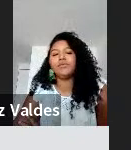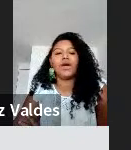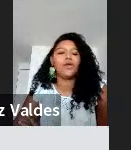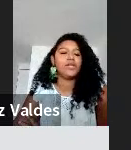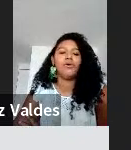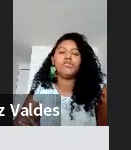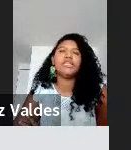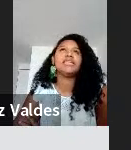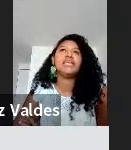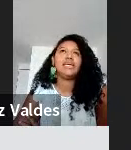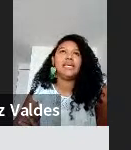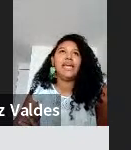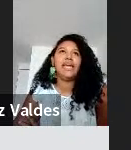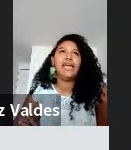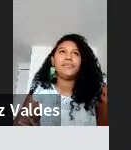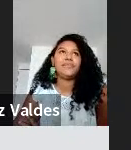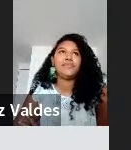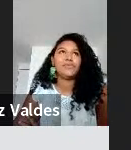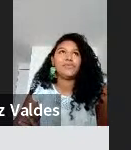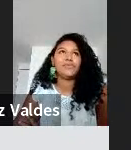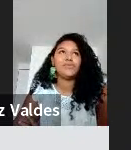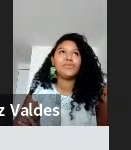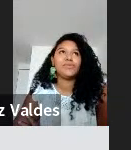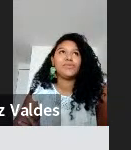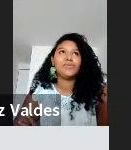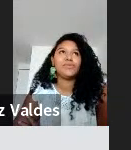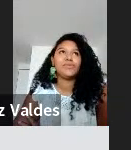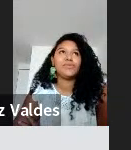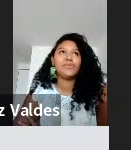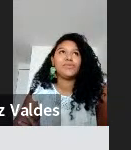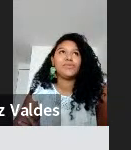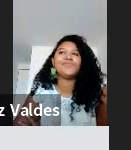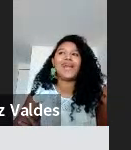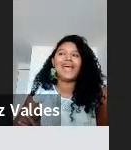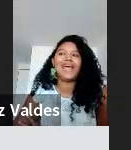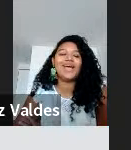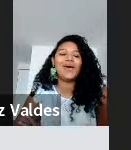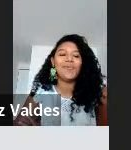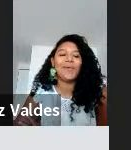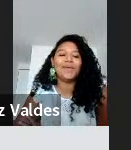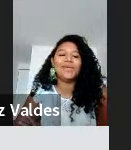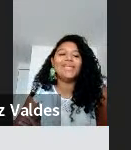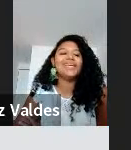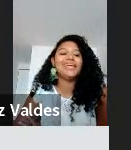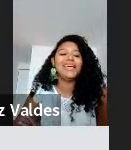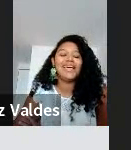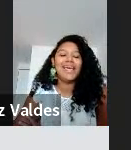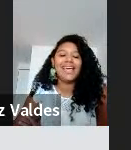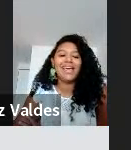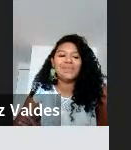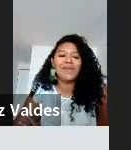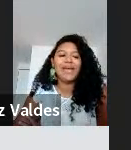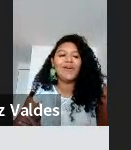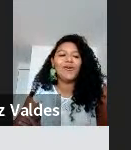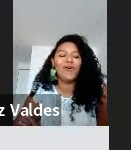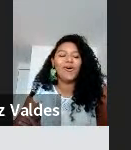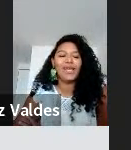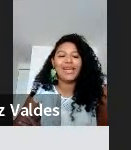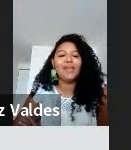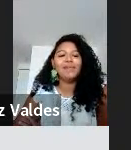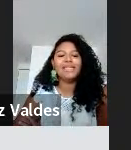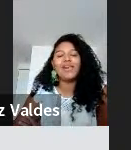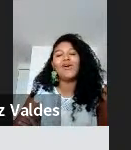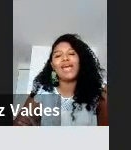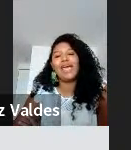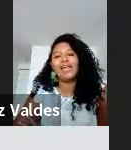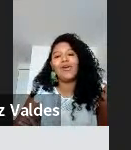fuentes, buscar otras voces. Requirió una gestión emocional muy fuerte, tanto para ellas como para mí,